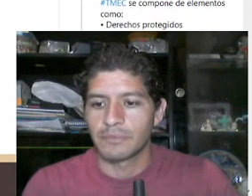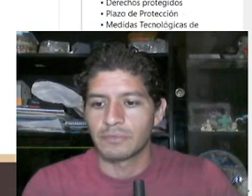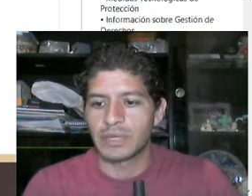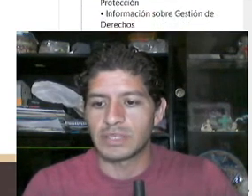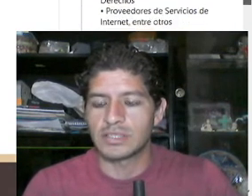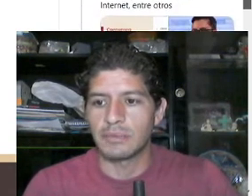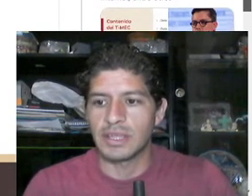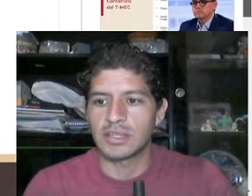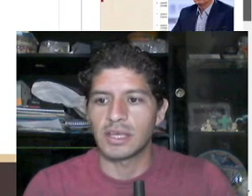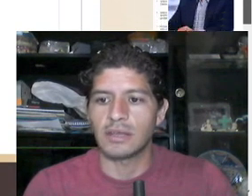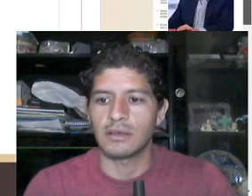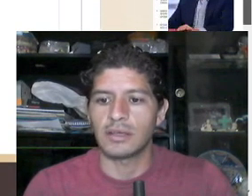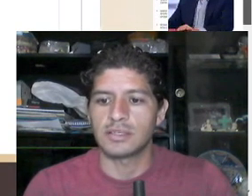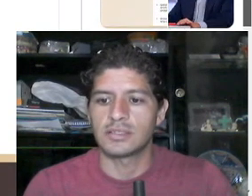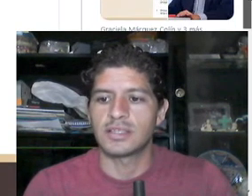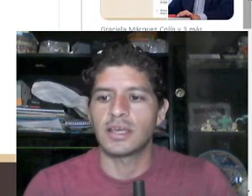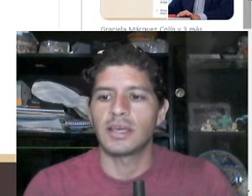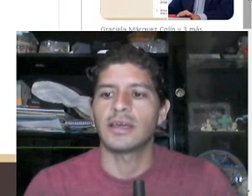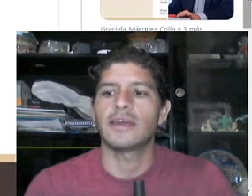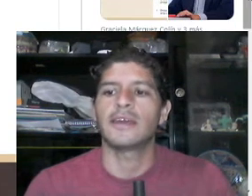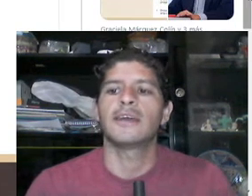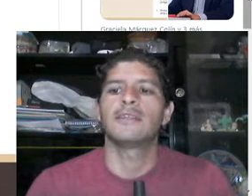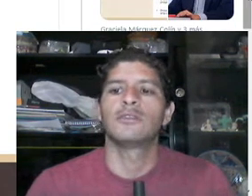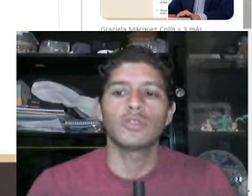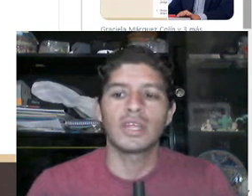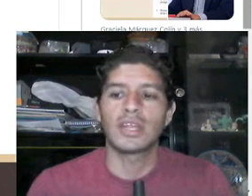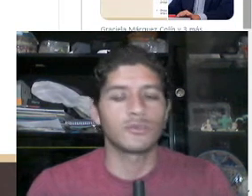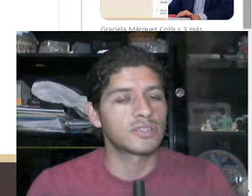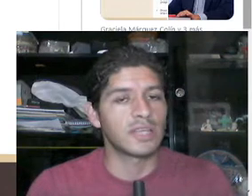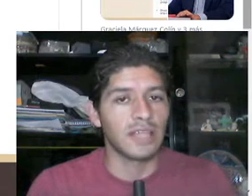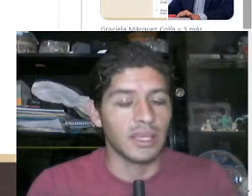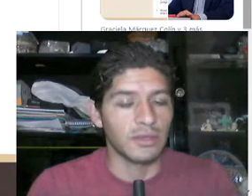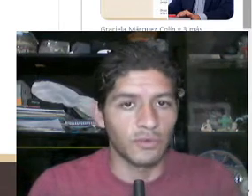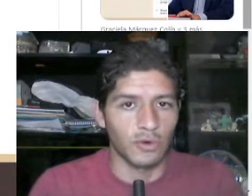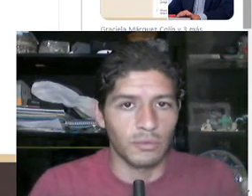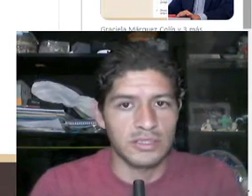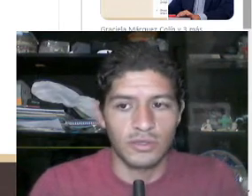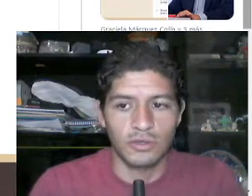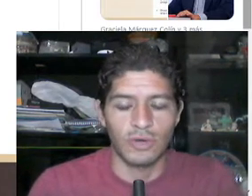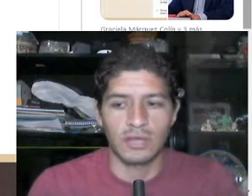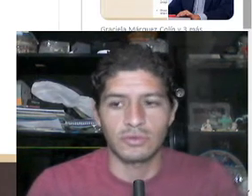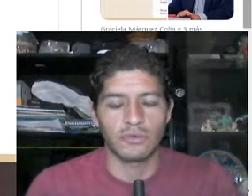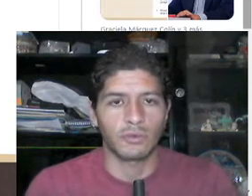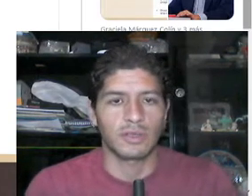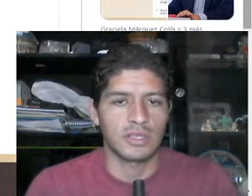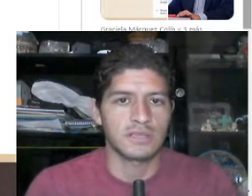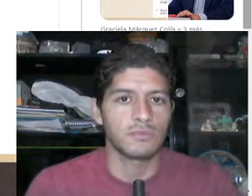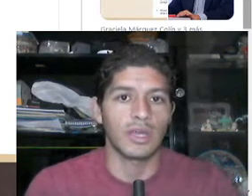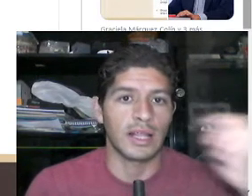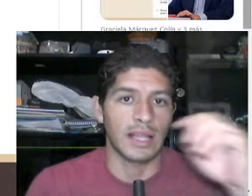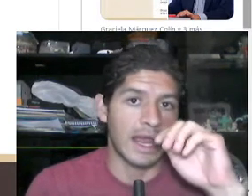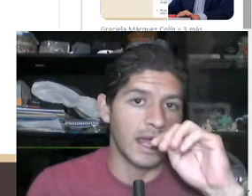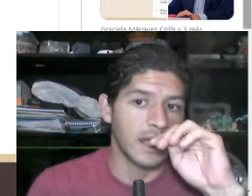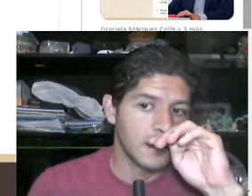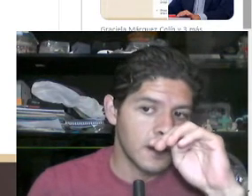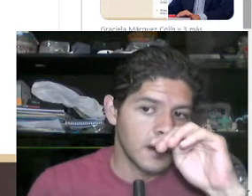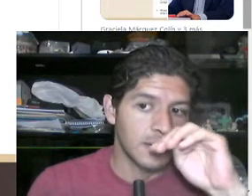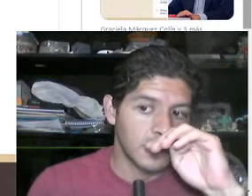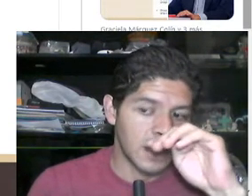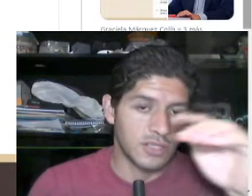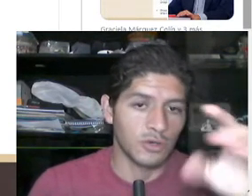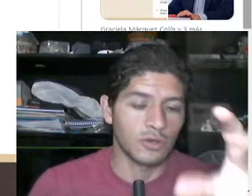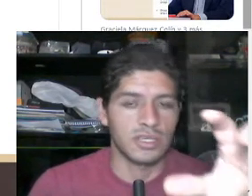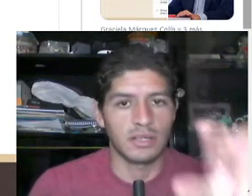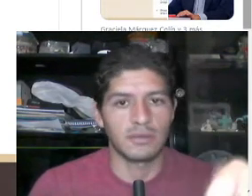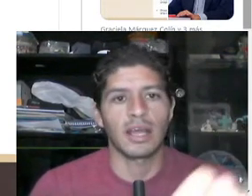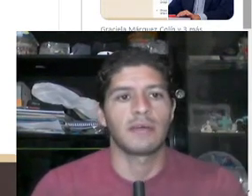porque precisamente no tenemos tanta información, no hay una información así muy clara.